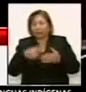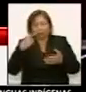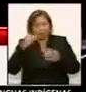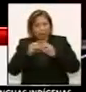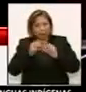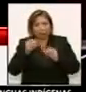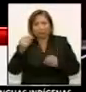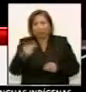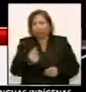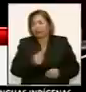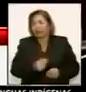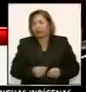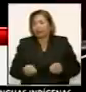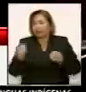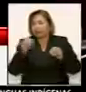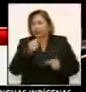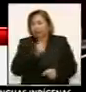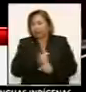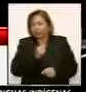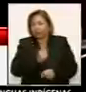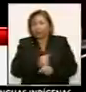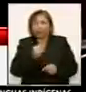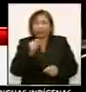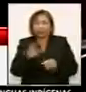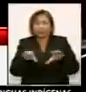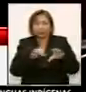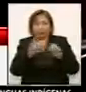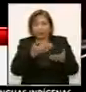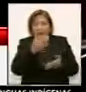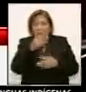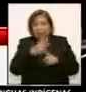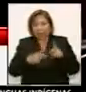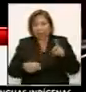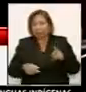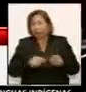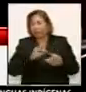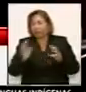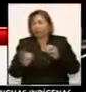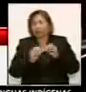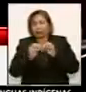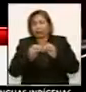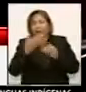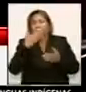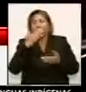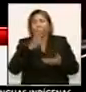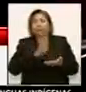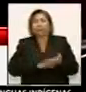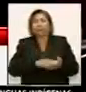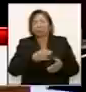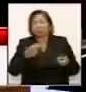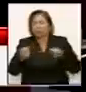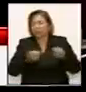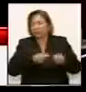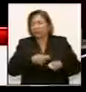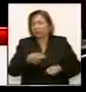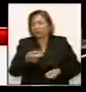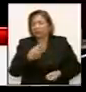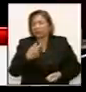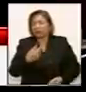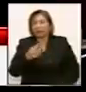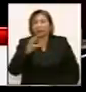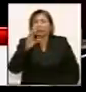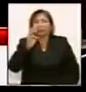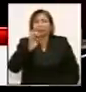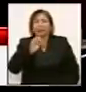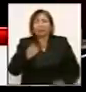la reparación inmediatamente, se ponen a trabajar, terminan las obras que están a la mitad, componen las que han dejado mal, yo administro todo, como se